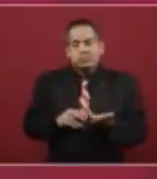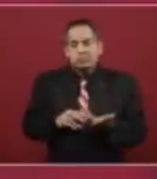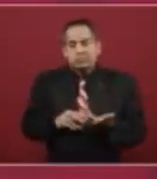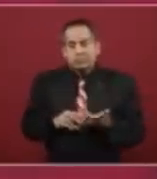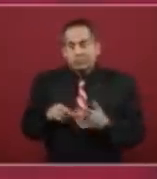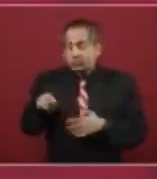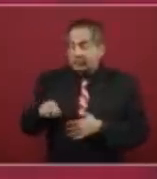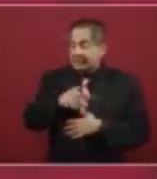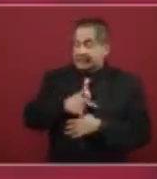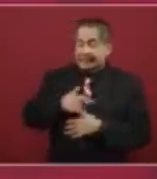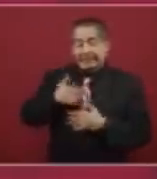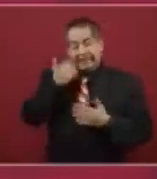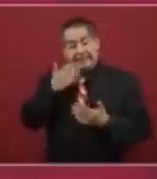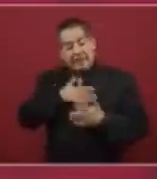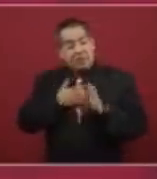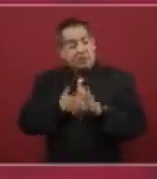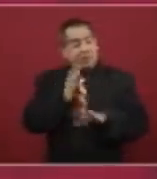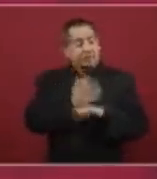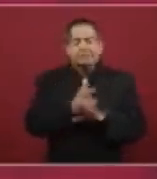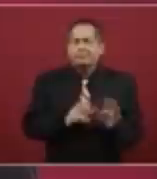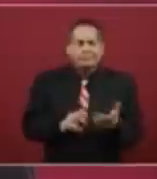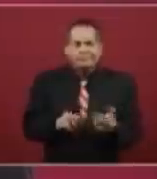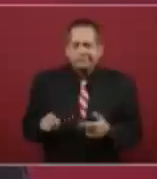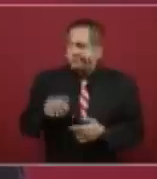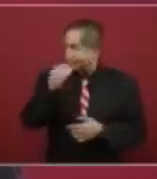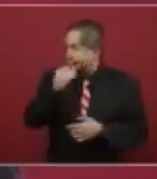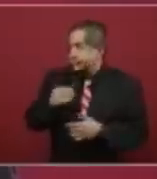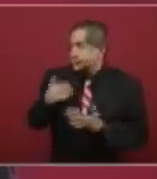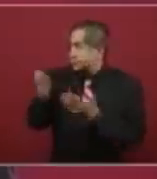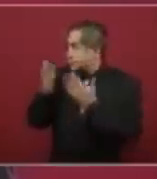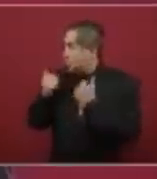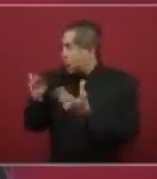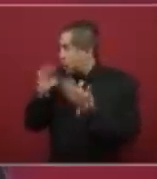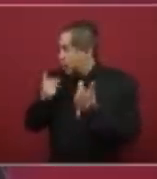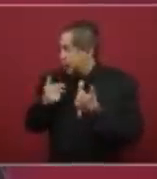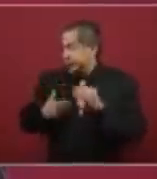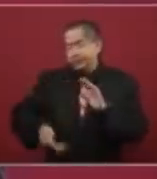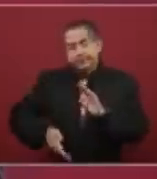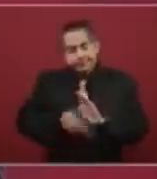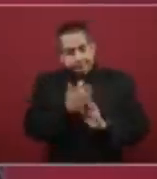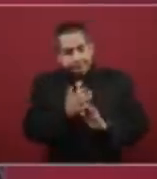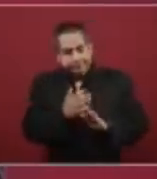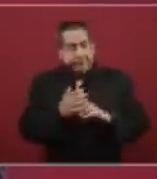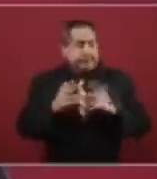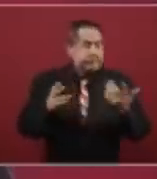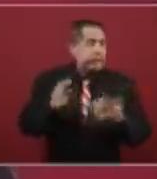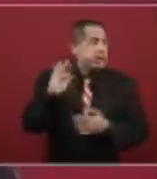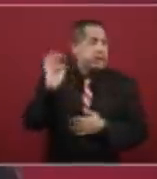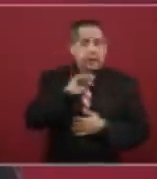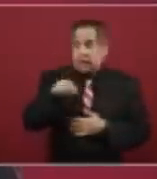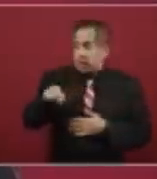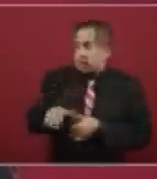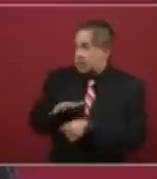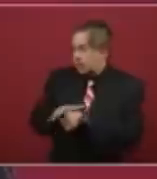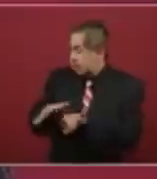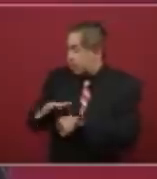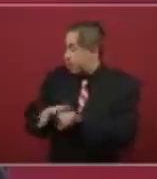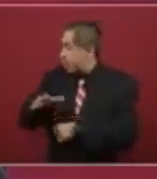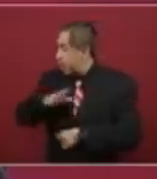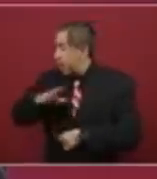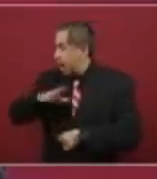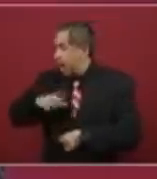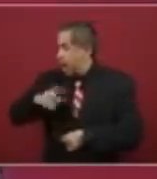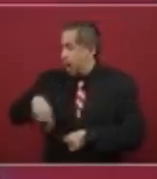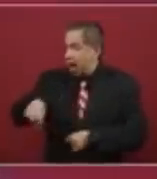gusto. Entonces, en la medida que haya crecimiento económico, que haya empleo en México, en Centroamérica,